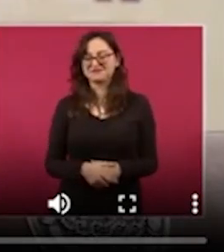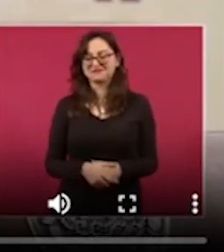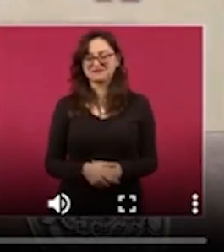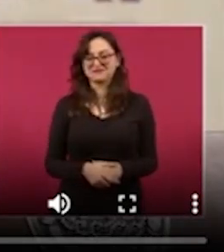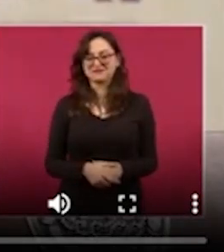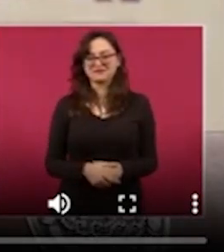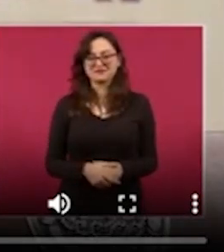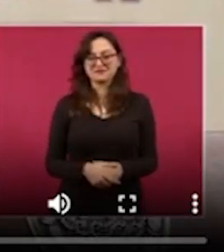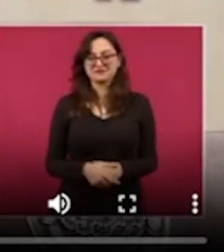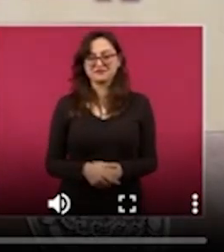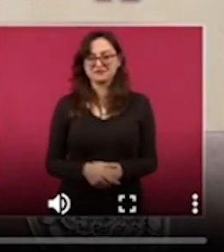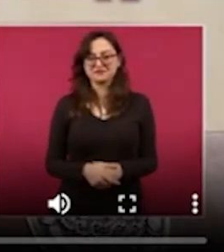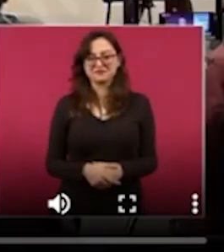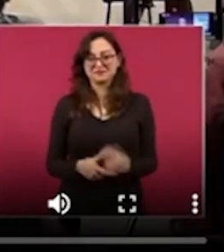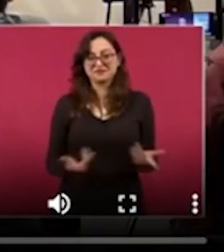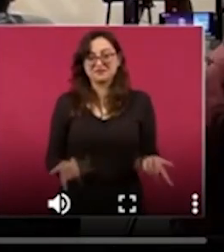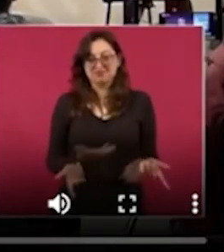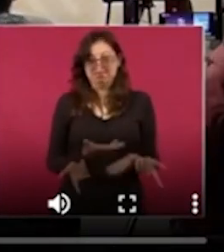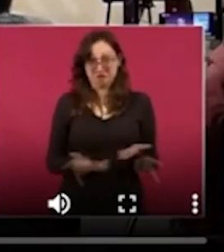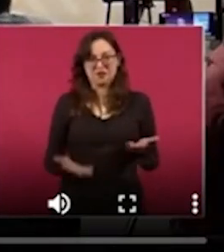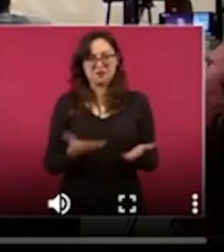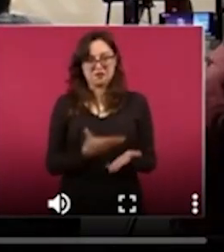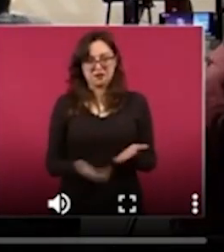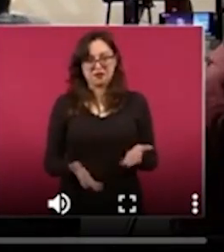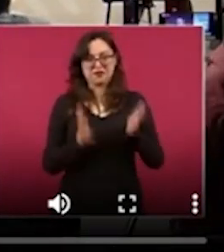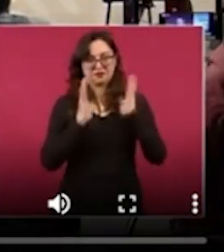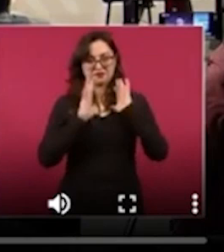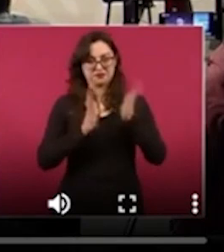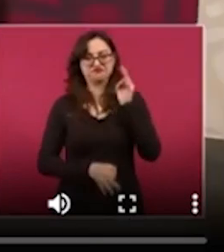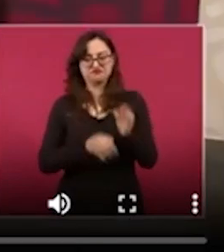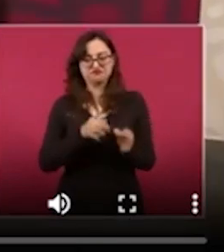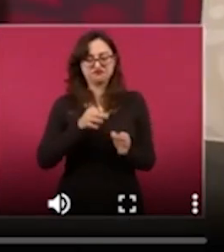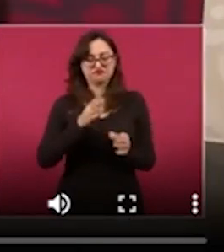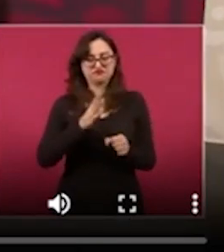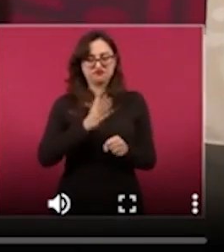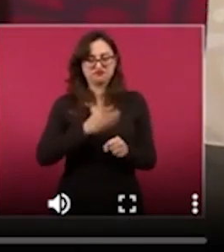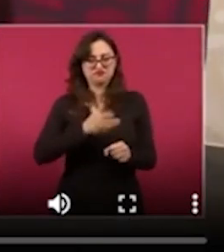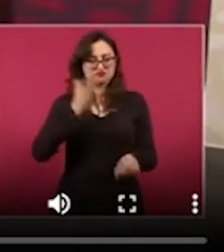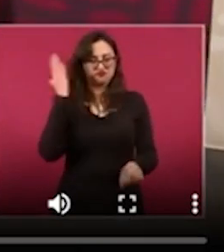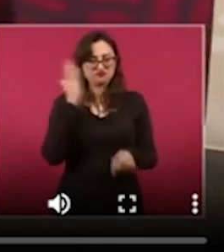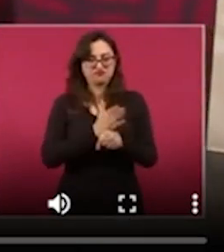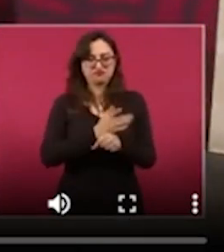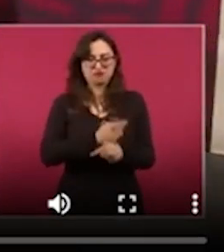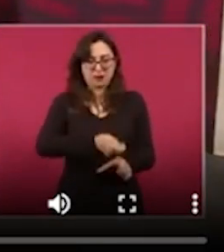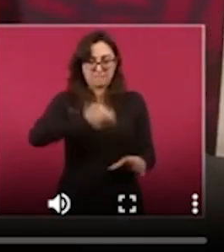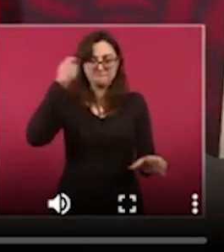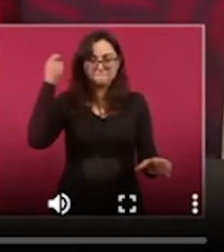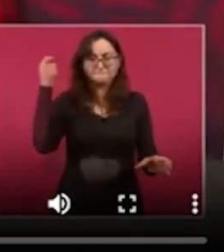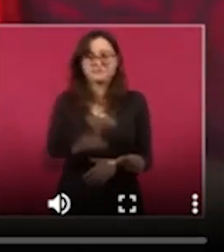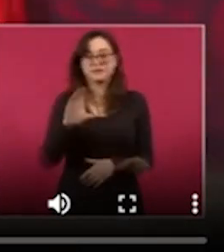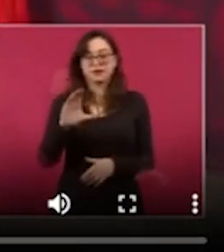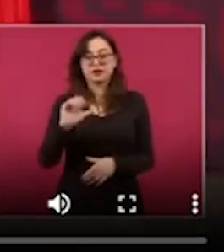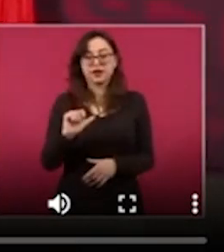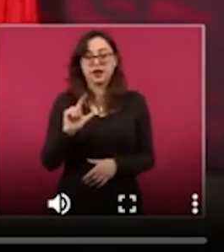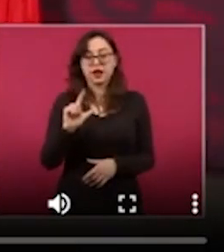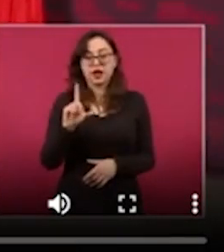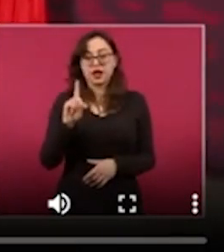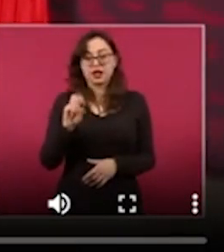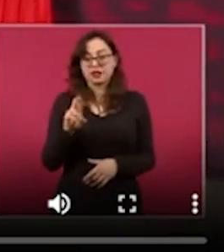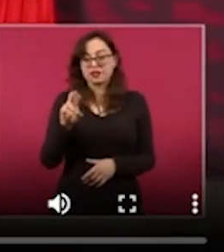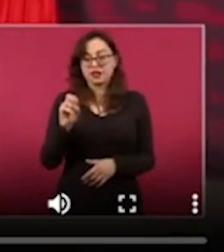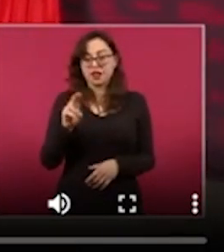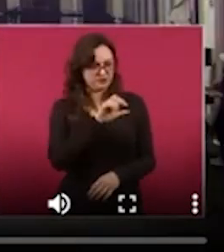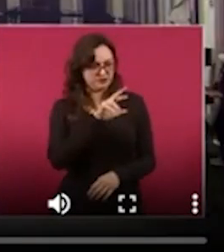juzgado este señor García Luna y sale Felipe Calderón a